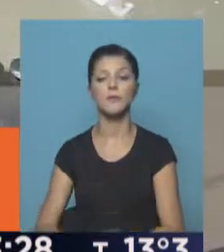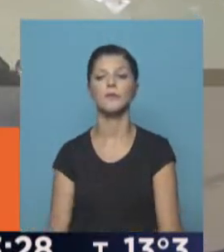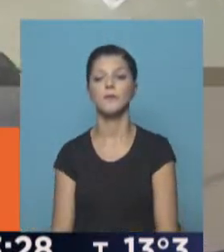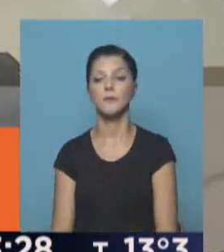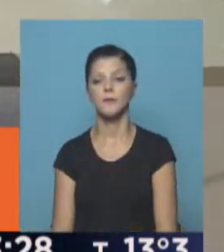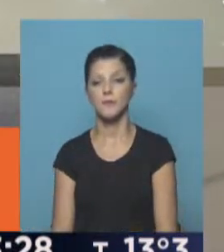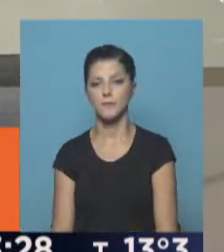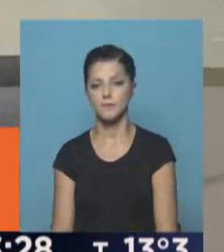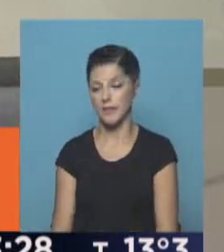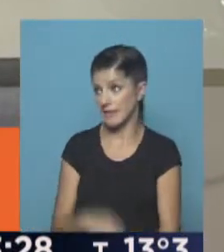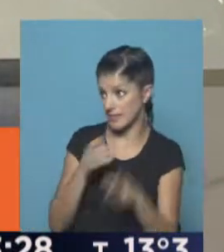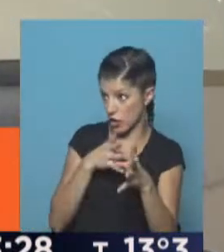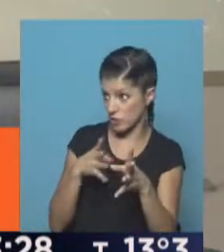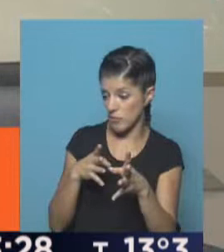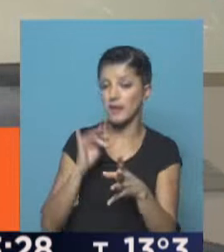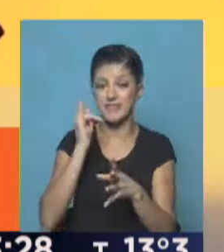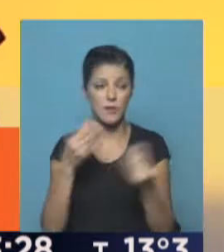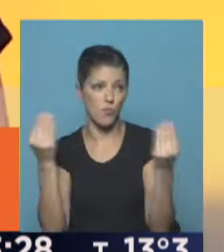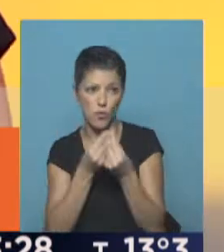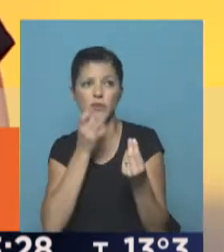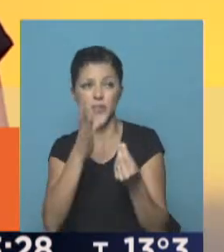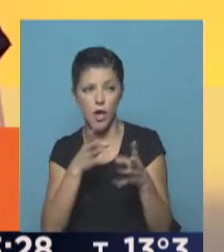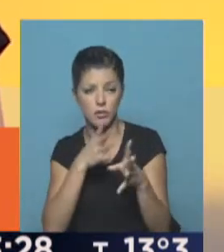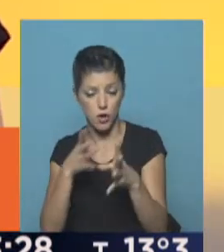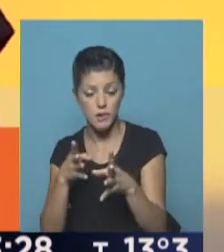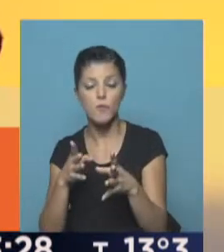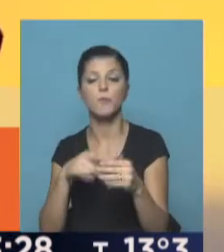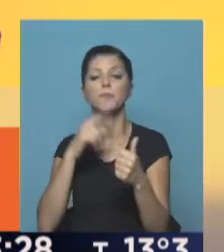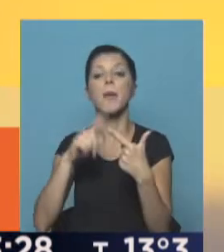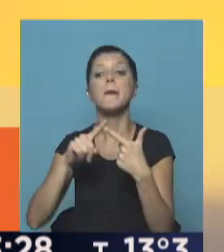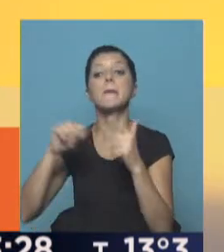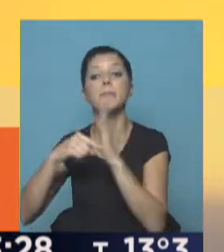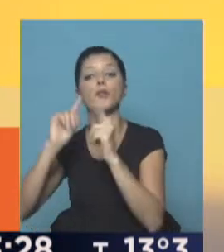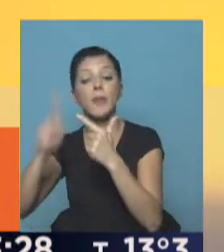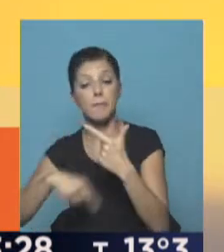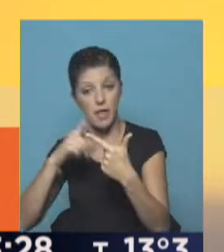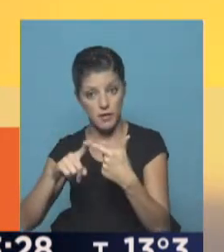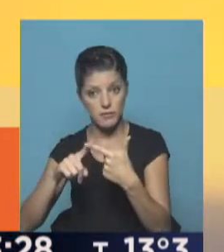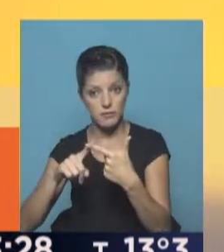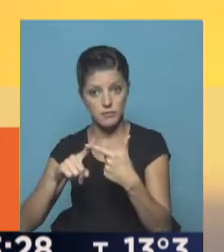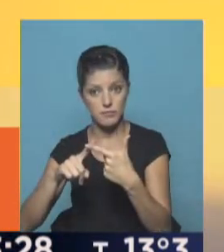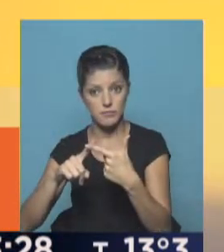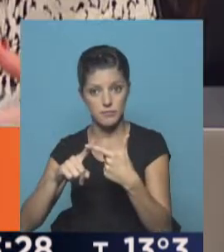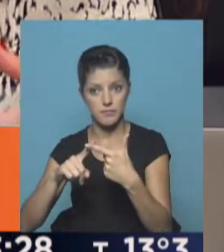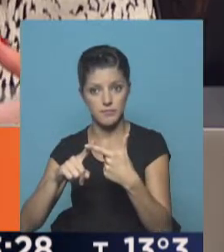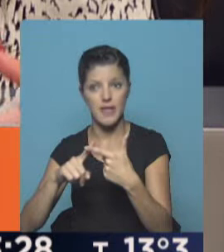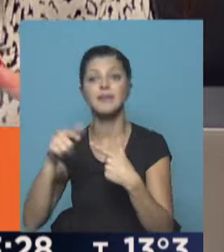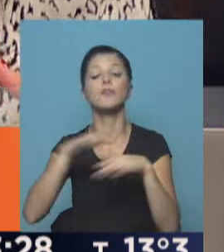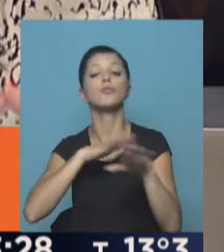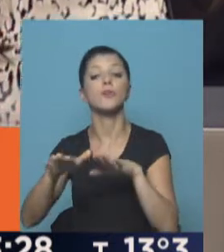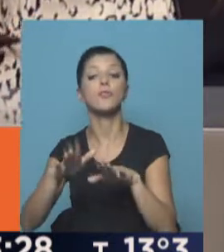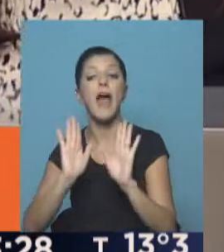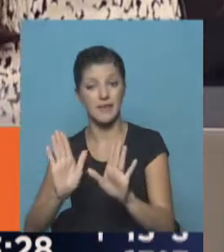de la amenaza terrorista. De la oleada terrorista, pero también hasta cuándo se va a extender el estado de